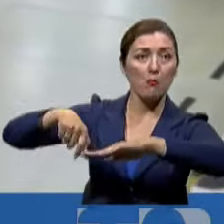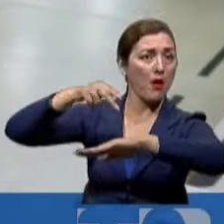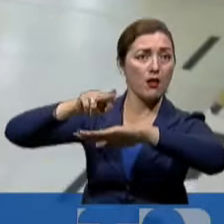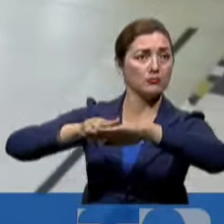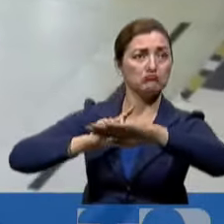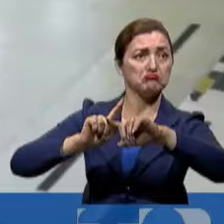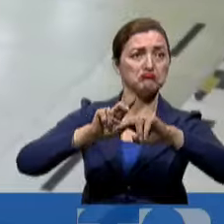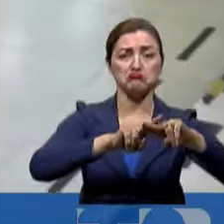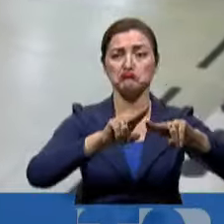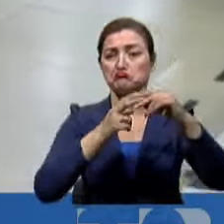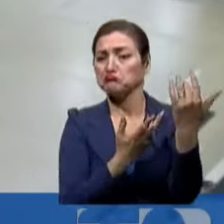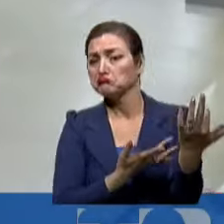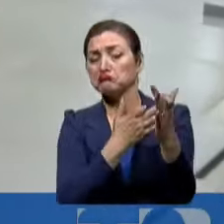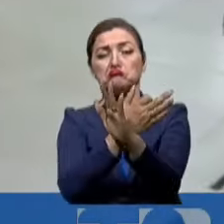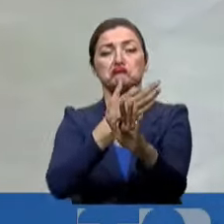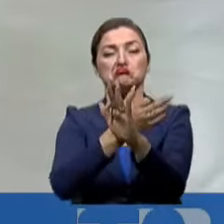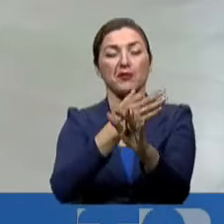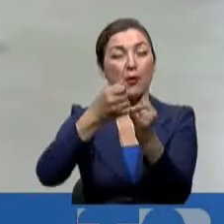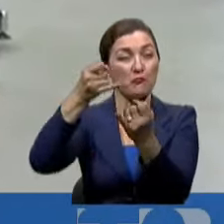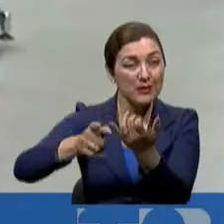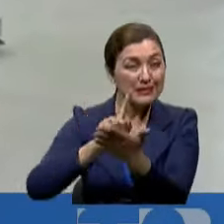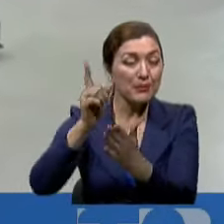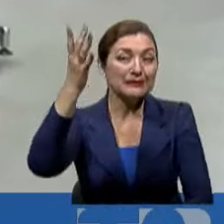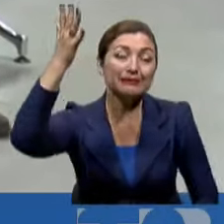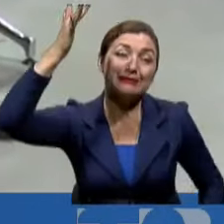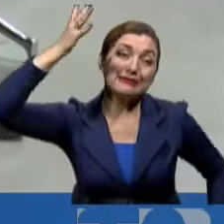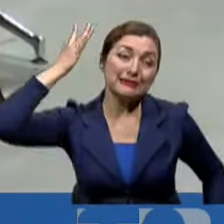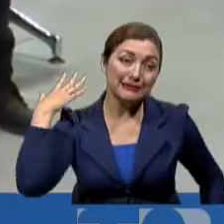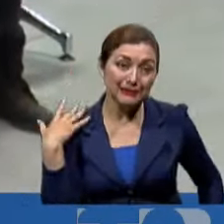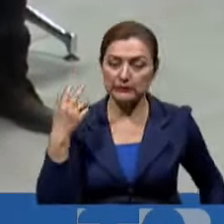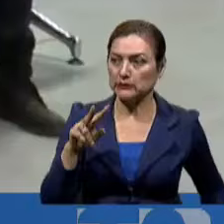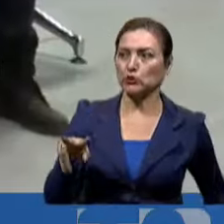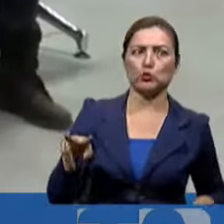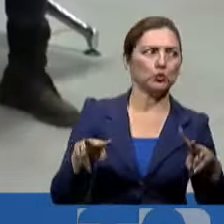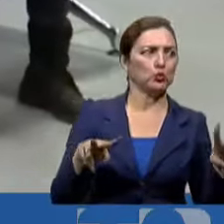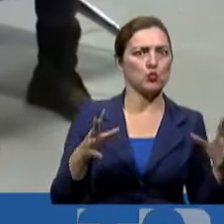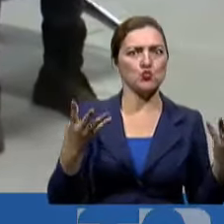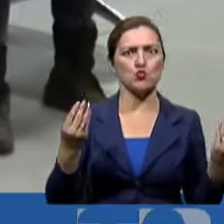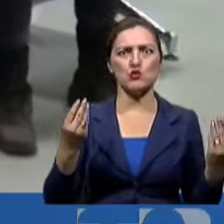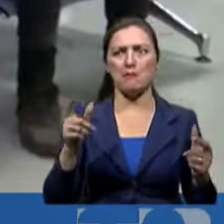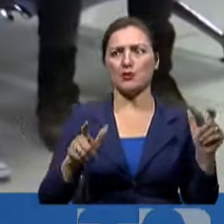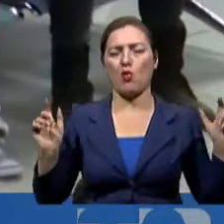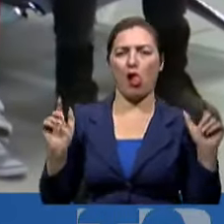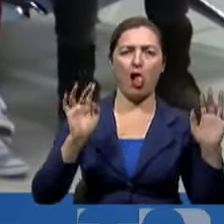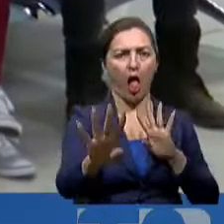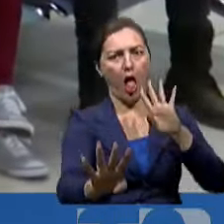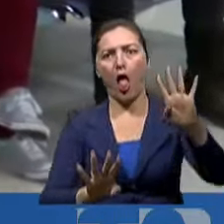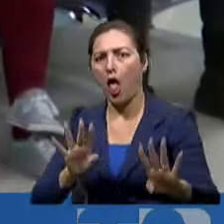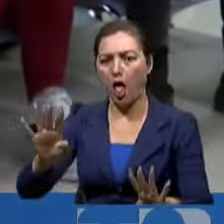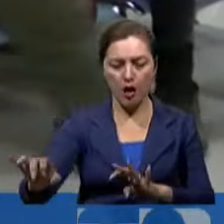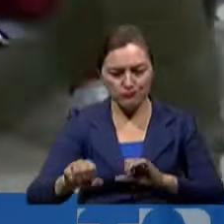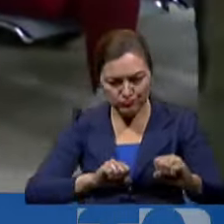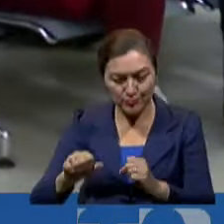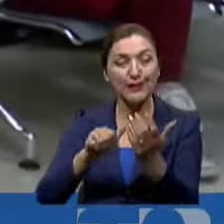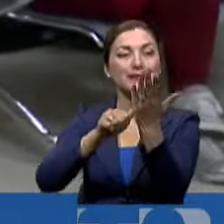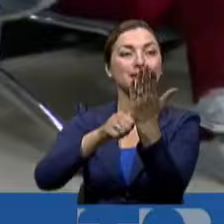podido comentar. Sin embargo, el fin de semana pasado ya se pudo observar un incremento de personas que vienen a sacar